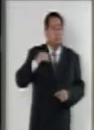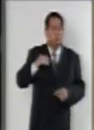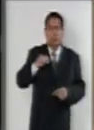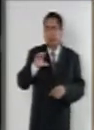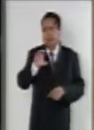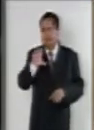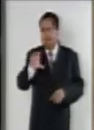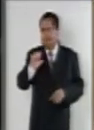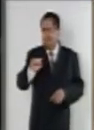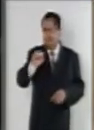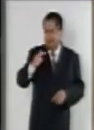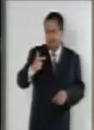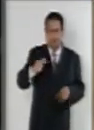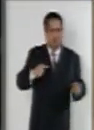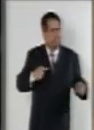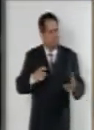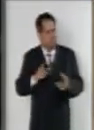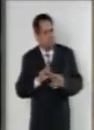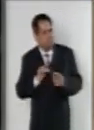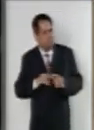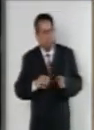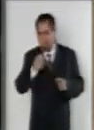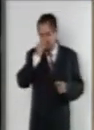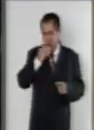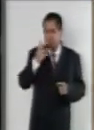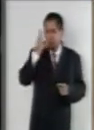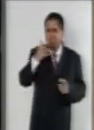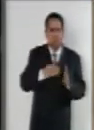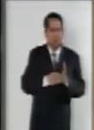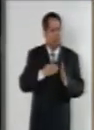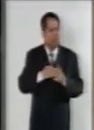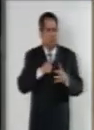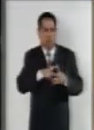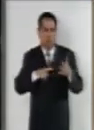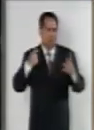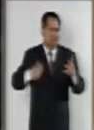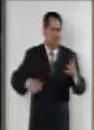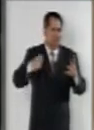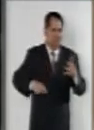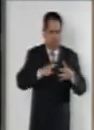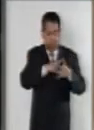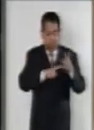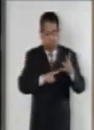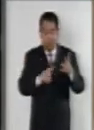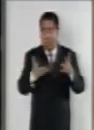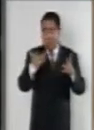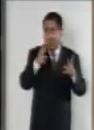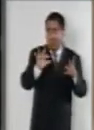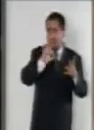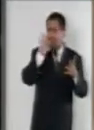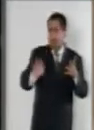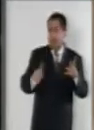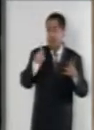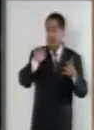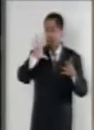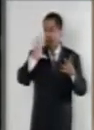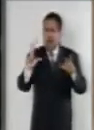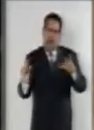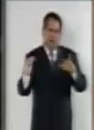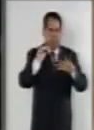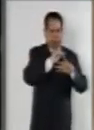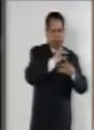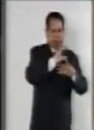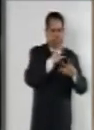acá solo 4 millonarios que poseen el 10% del Producto Interno Bruto y